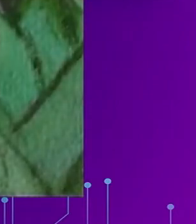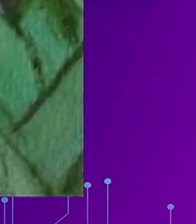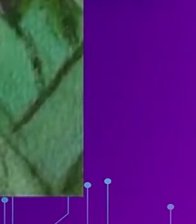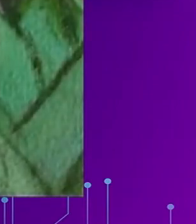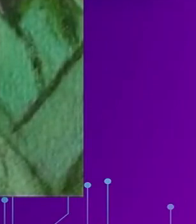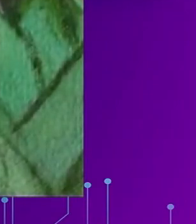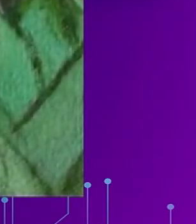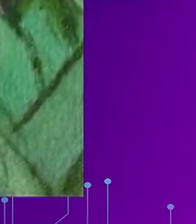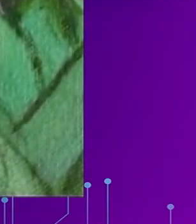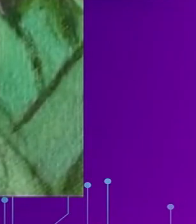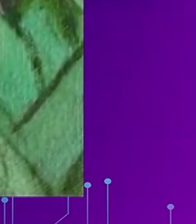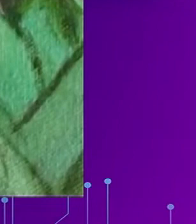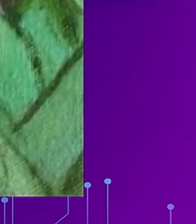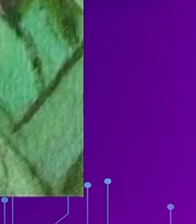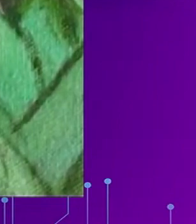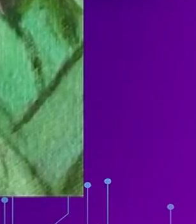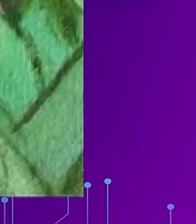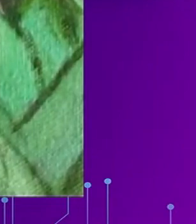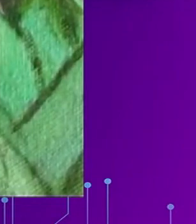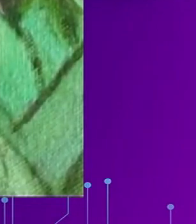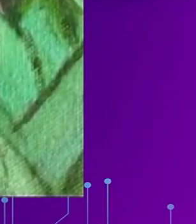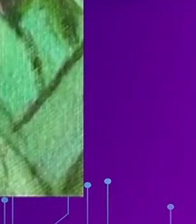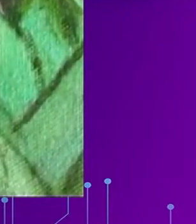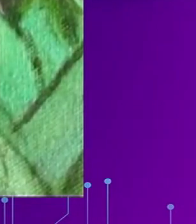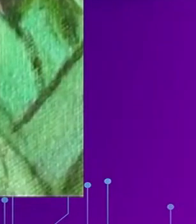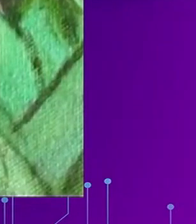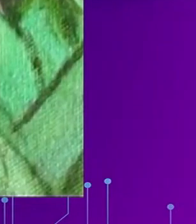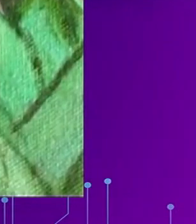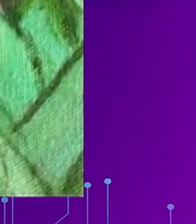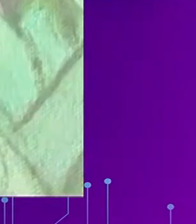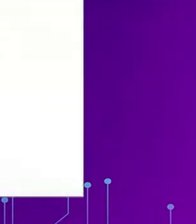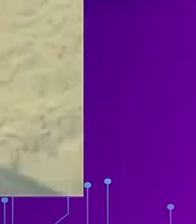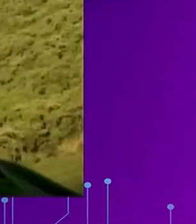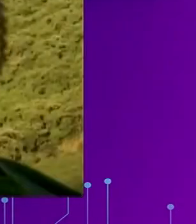pilchivitzi como el esquía chamán toctum va con él.